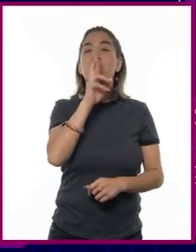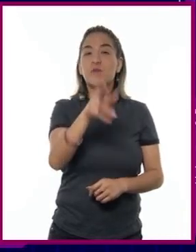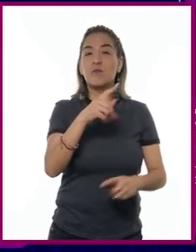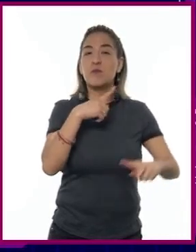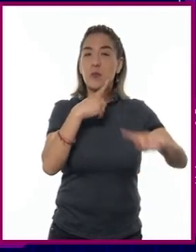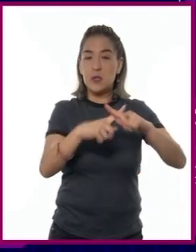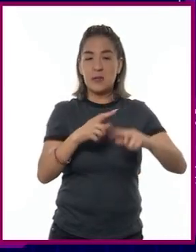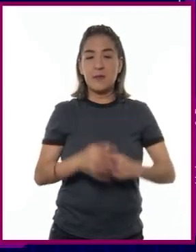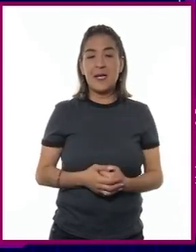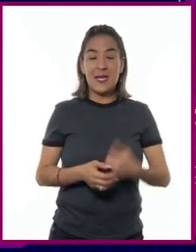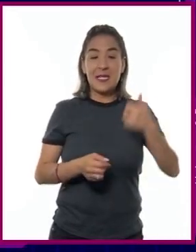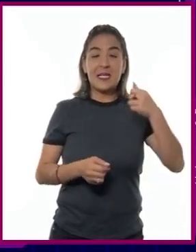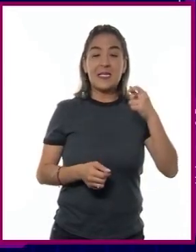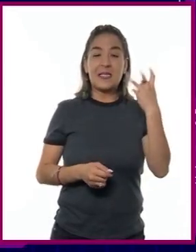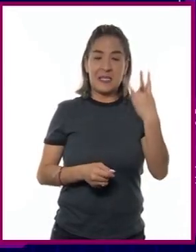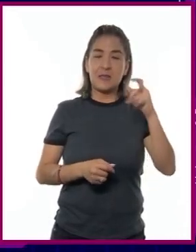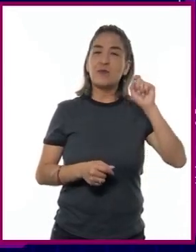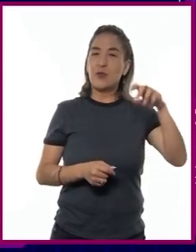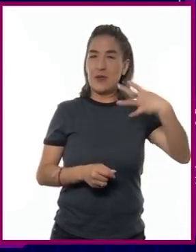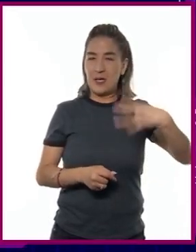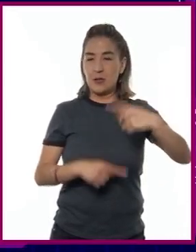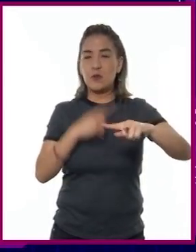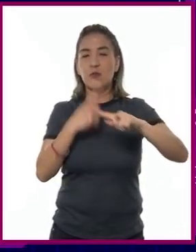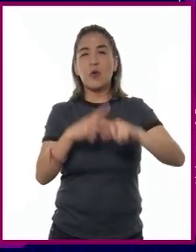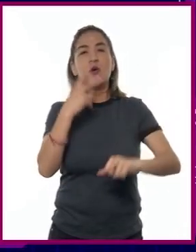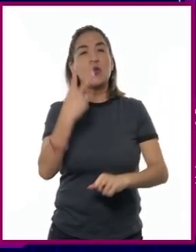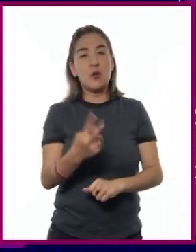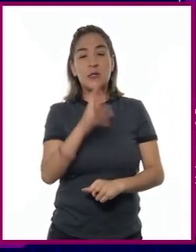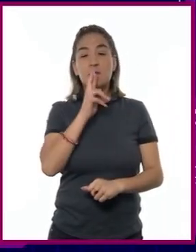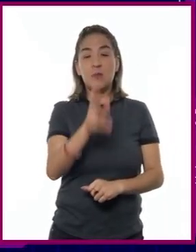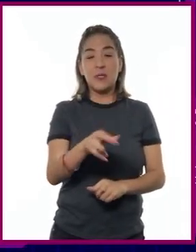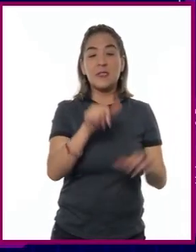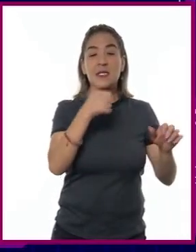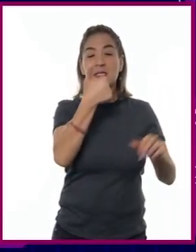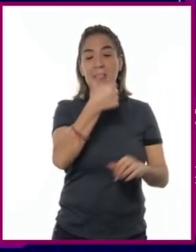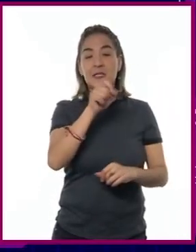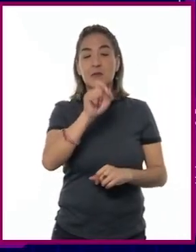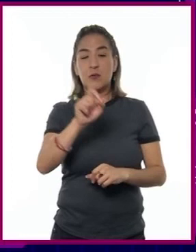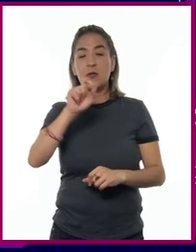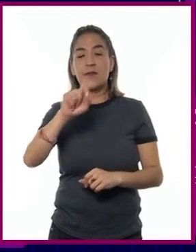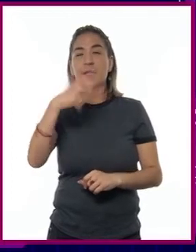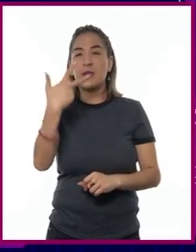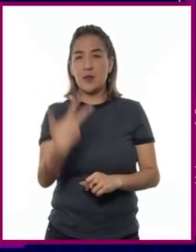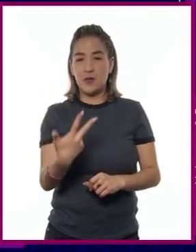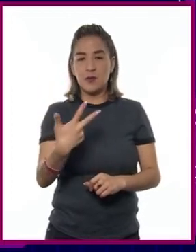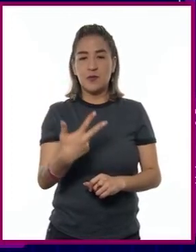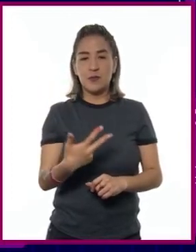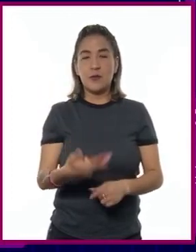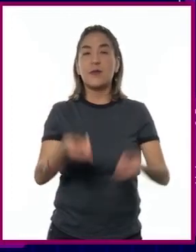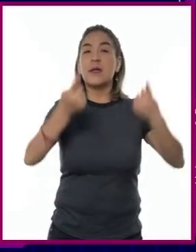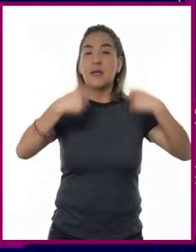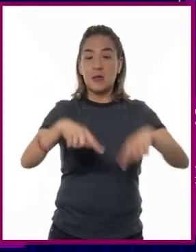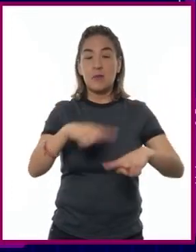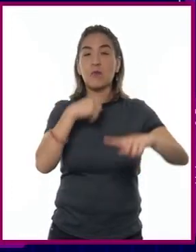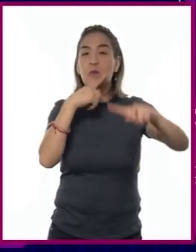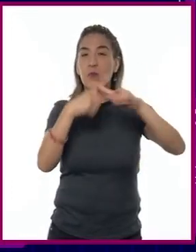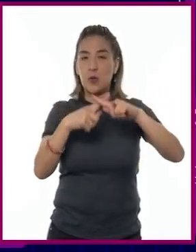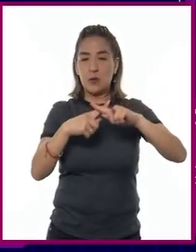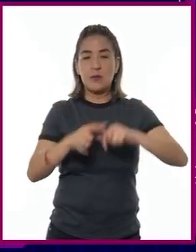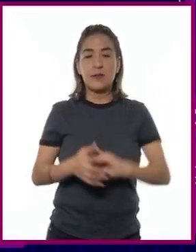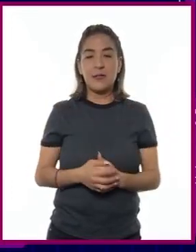multiplicar 3.14 por 2 se obtiene 6.28. Al